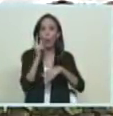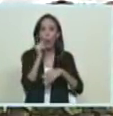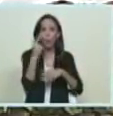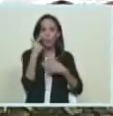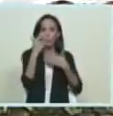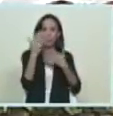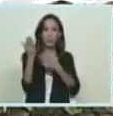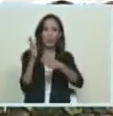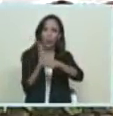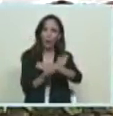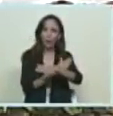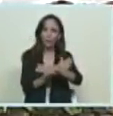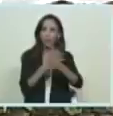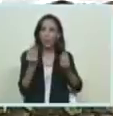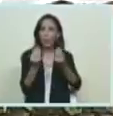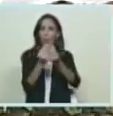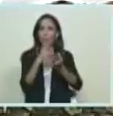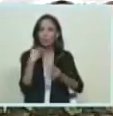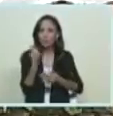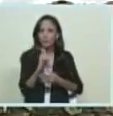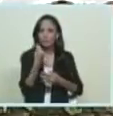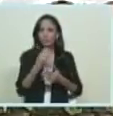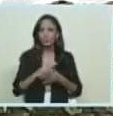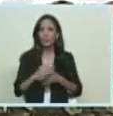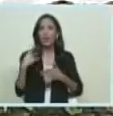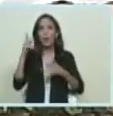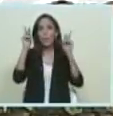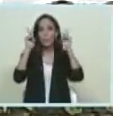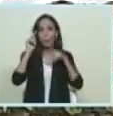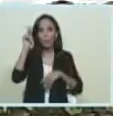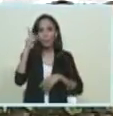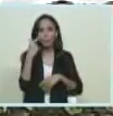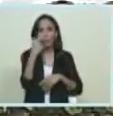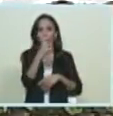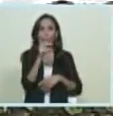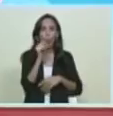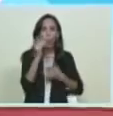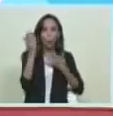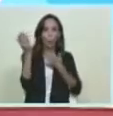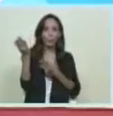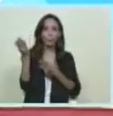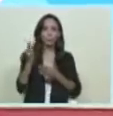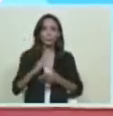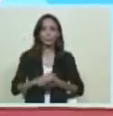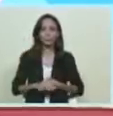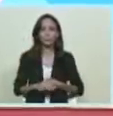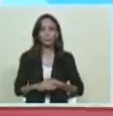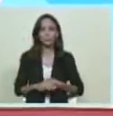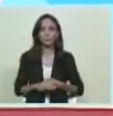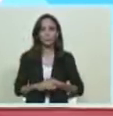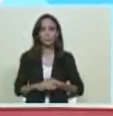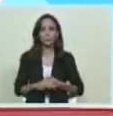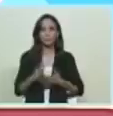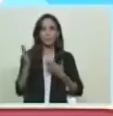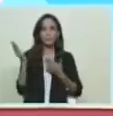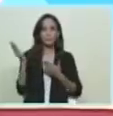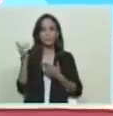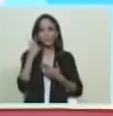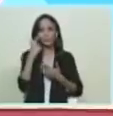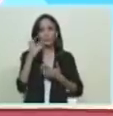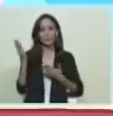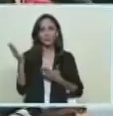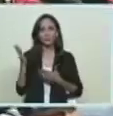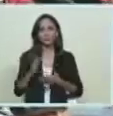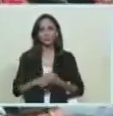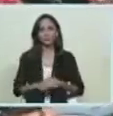compañero de la juventud, profesor Pedro Infante Aparicio.